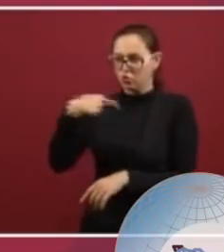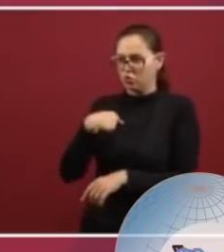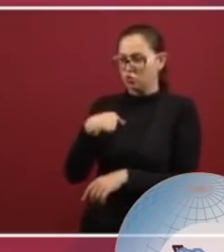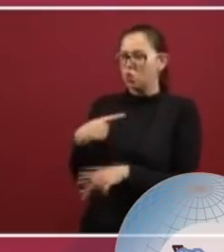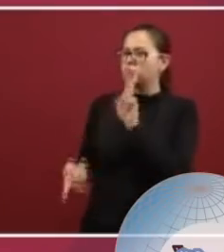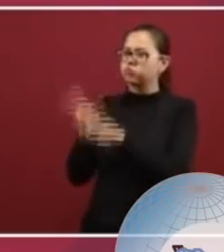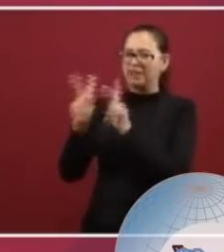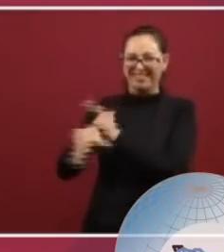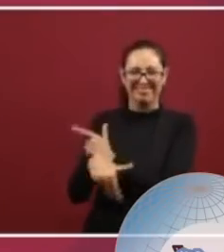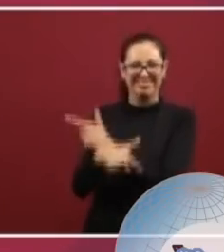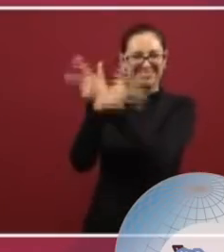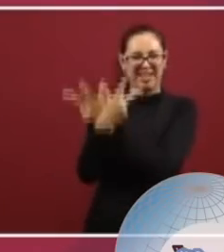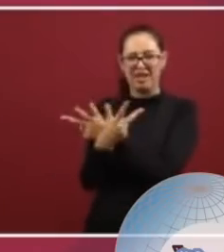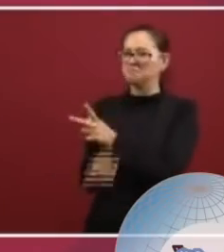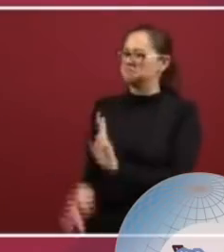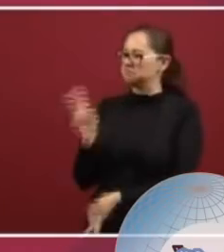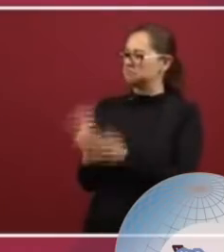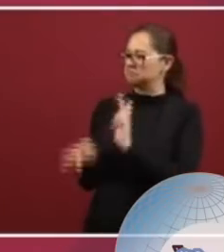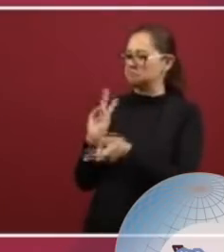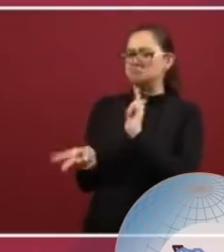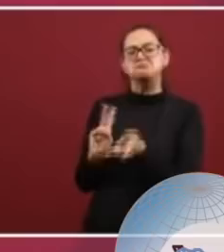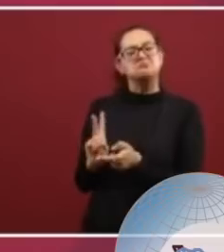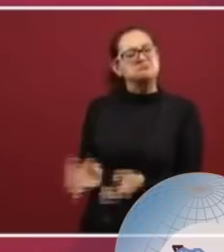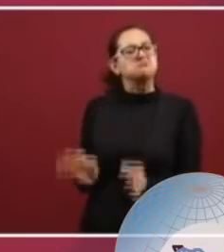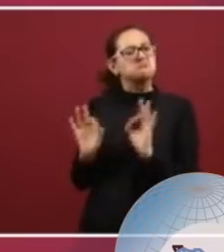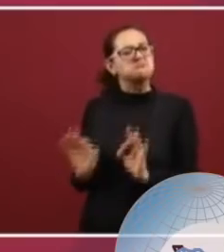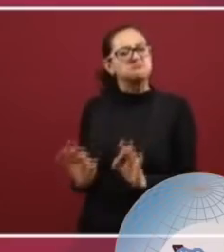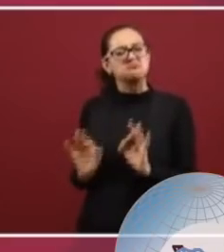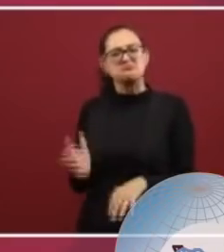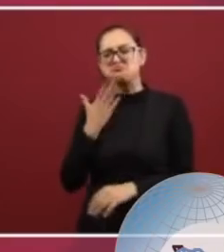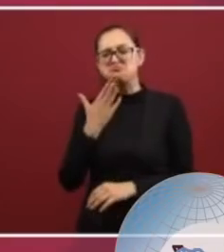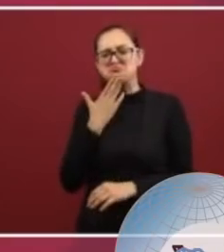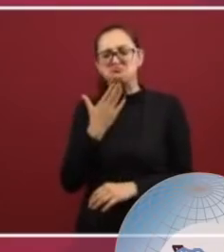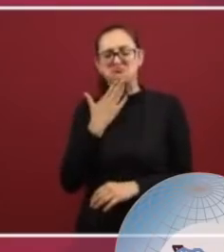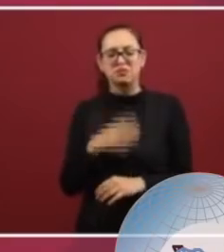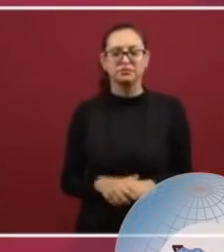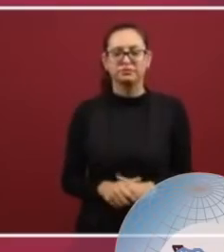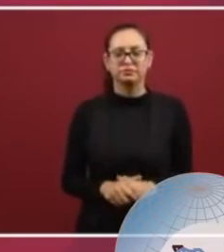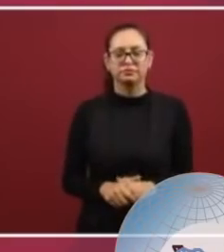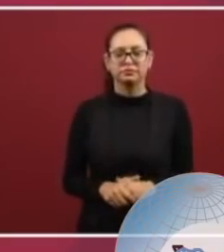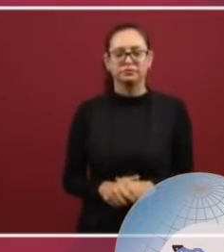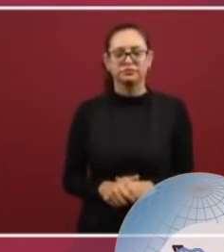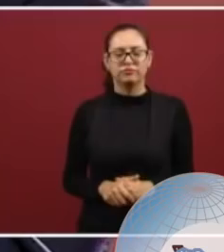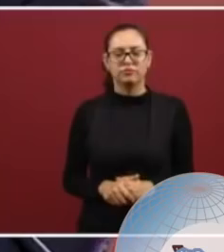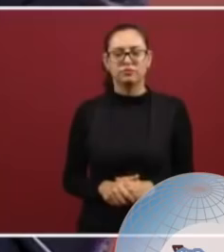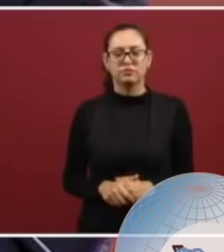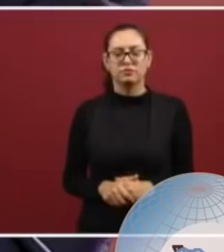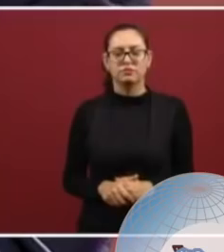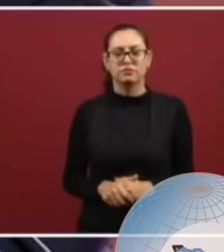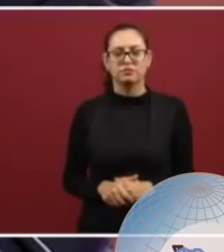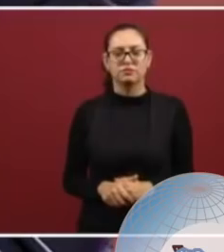fue muy buena y en muy buenos términos. Y ellos ya tienen en